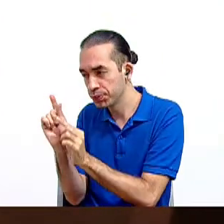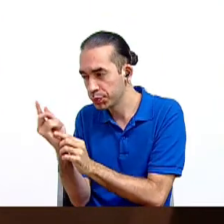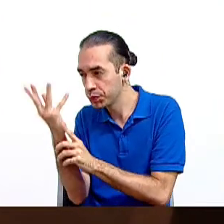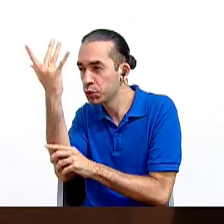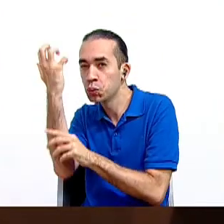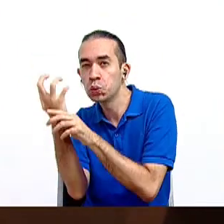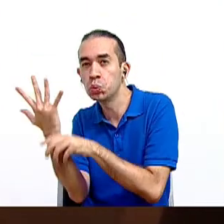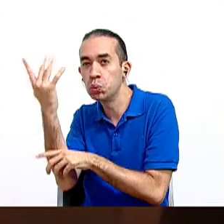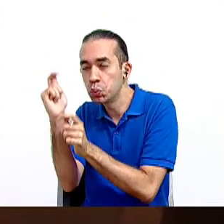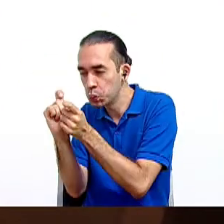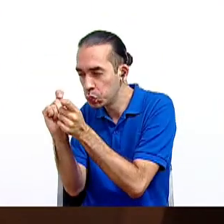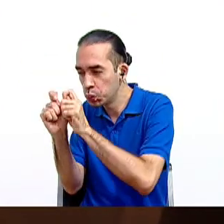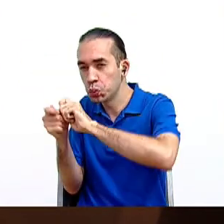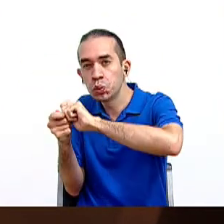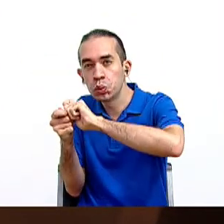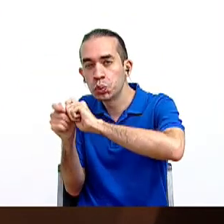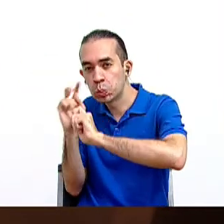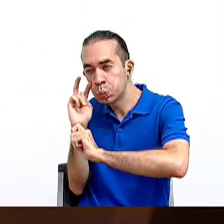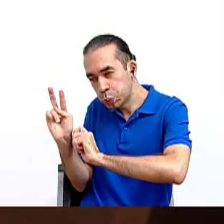el color de la llama.